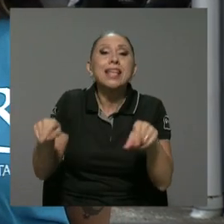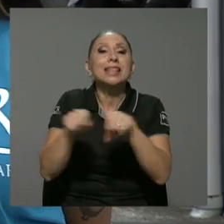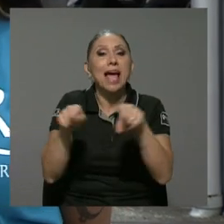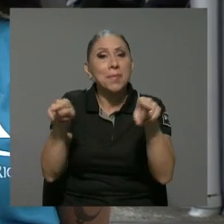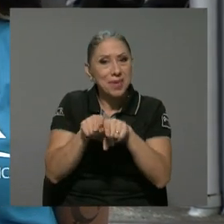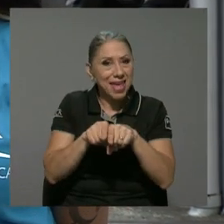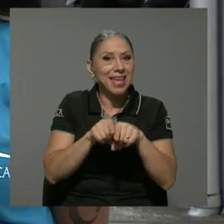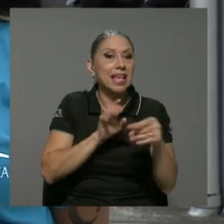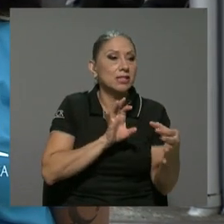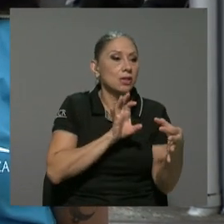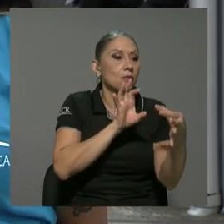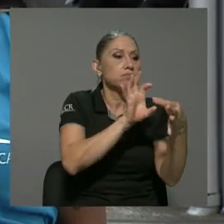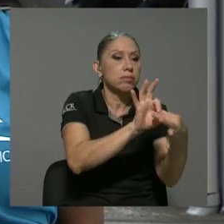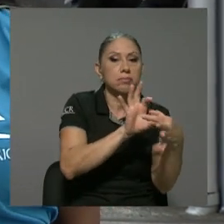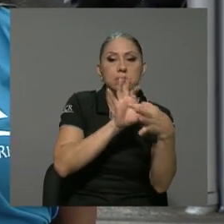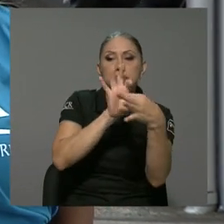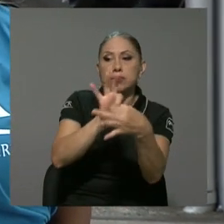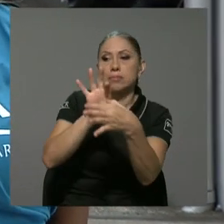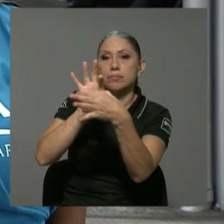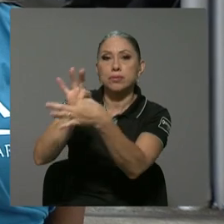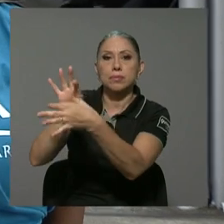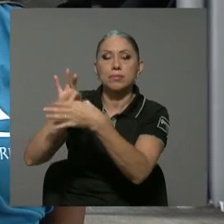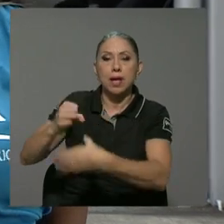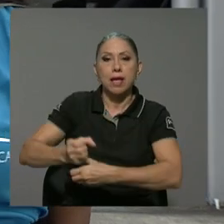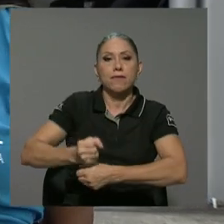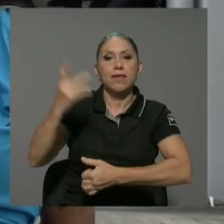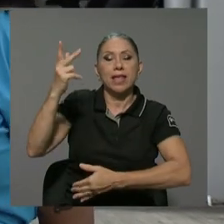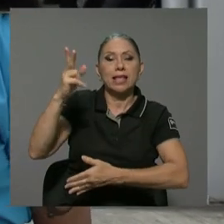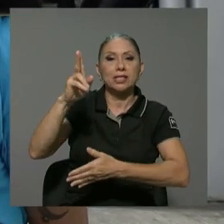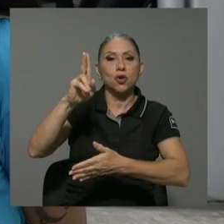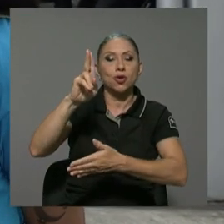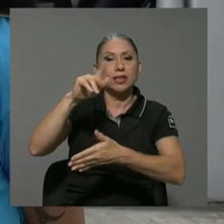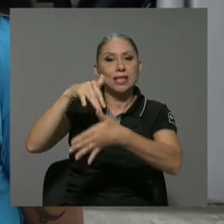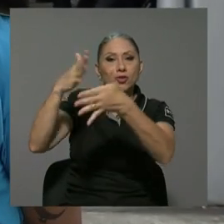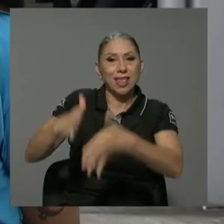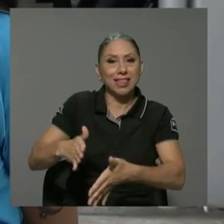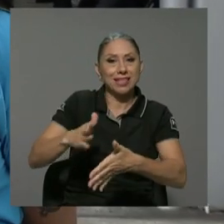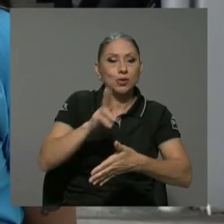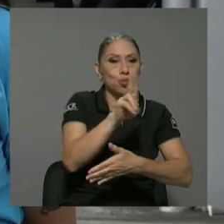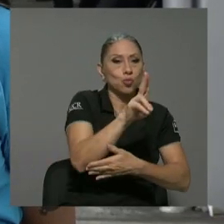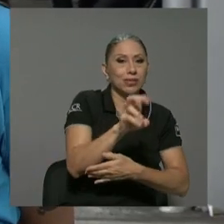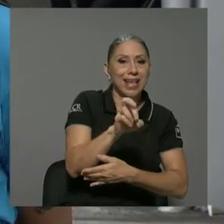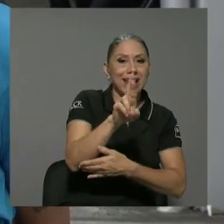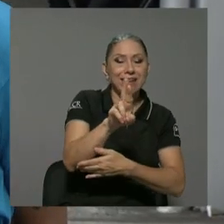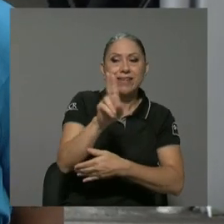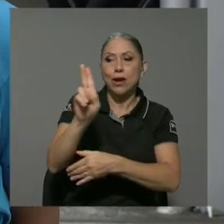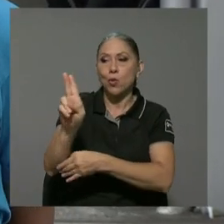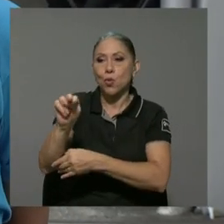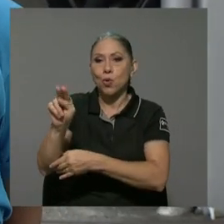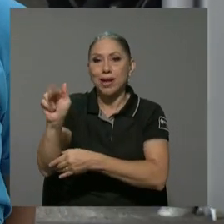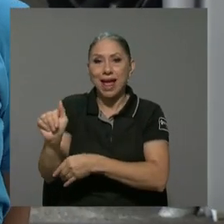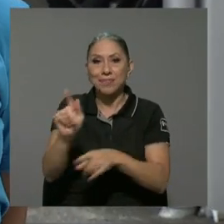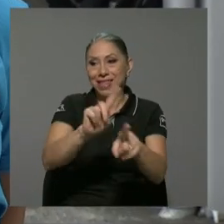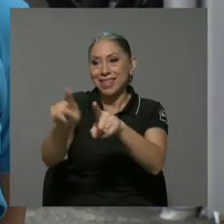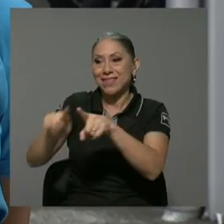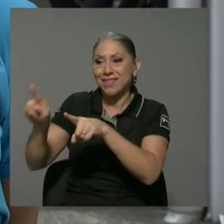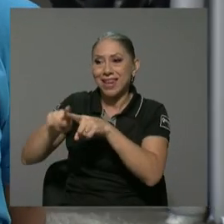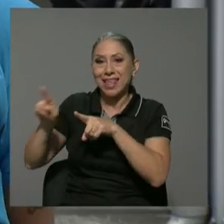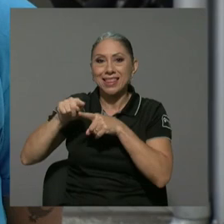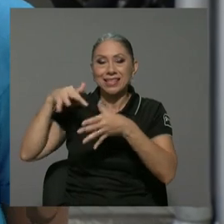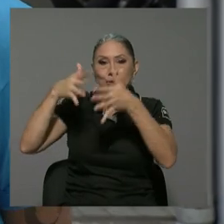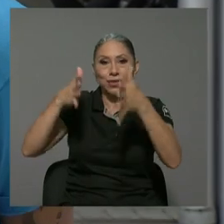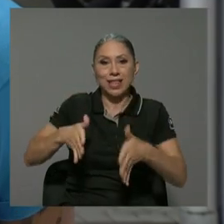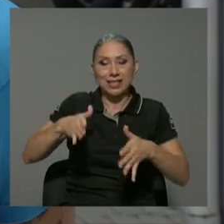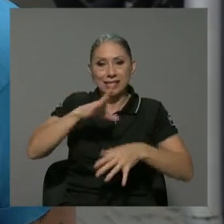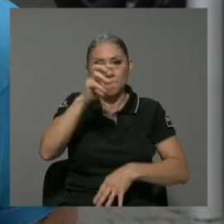las federaciones estudiantiles de la Universidad de Costa Rica y de la Universidad Nacional, junto con otros sectores también de la educación de nuestro país.